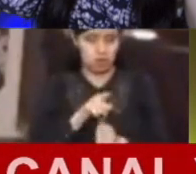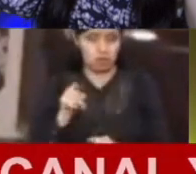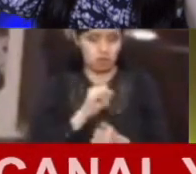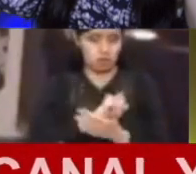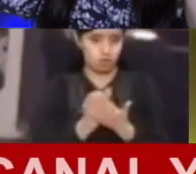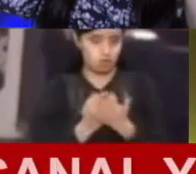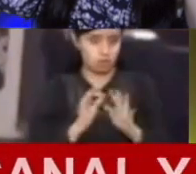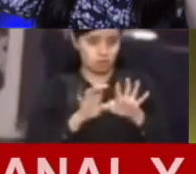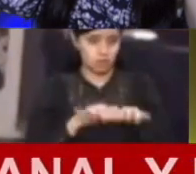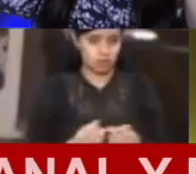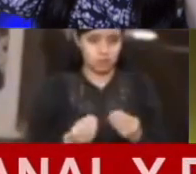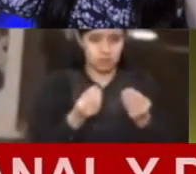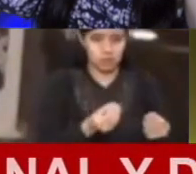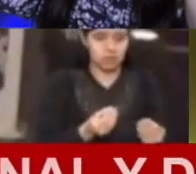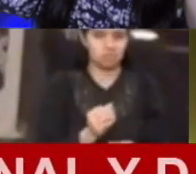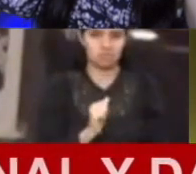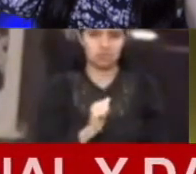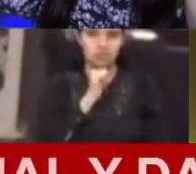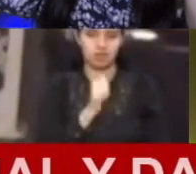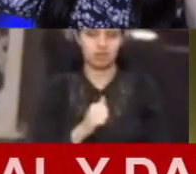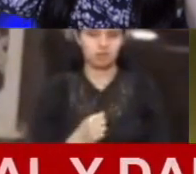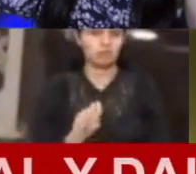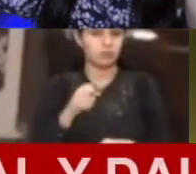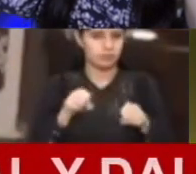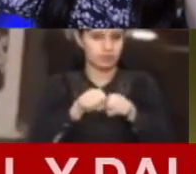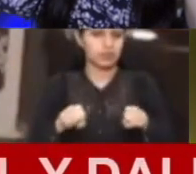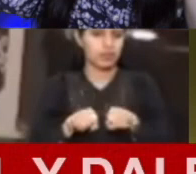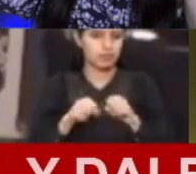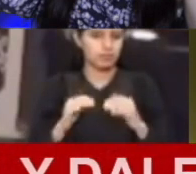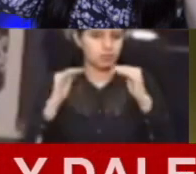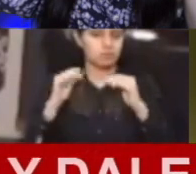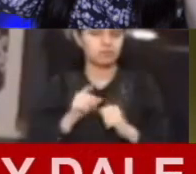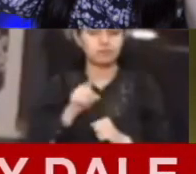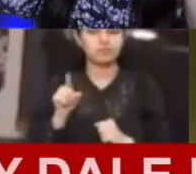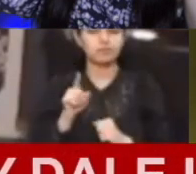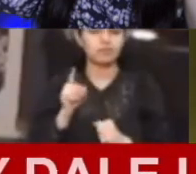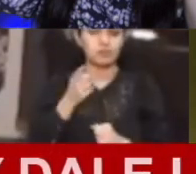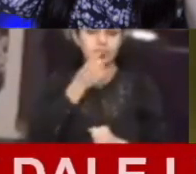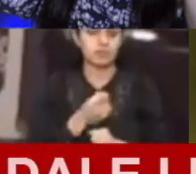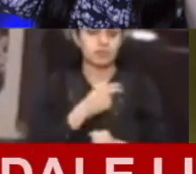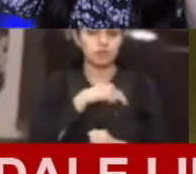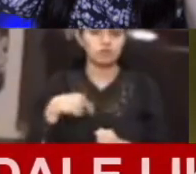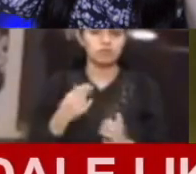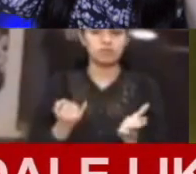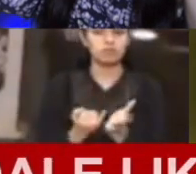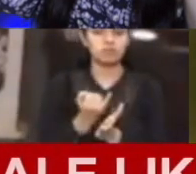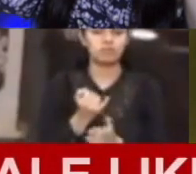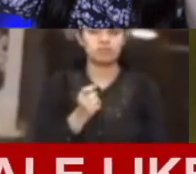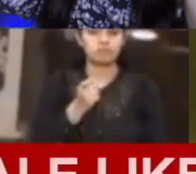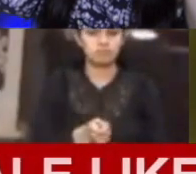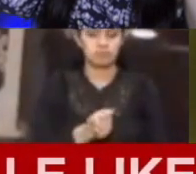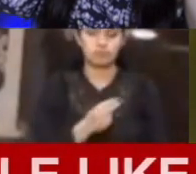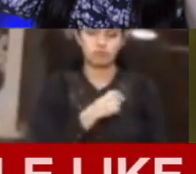Y tienen ahorita una candidatura. Entonces, siguiendo lo que dice la sala superior, pues entonces a la conclusión que tendremos que llegar es que